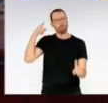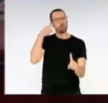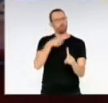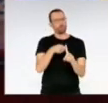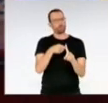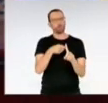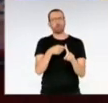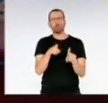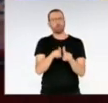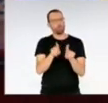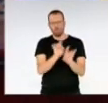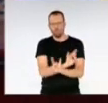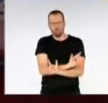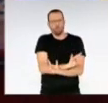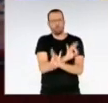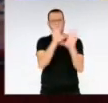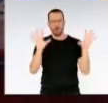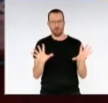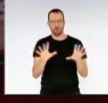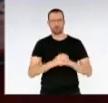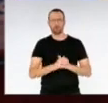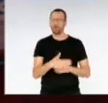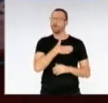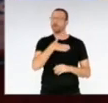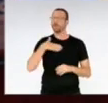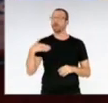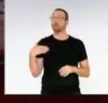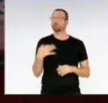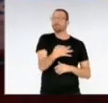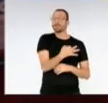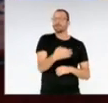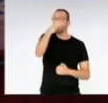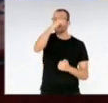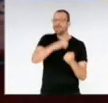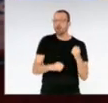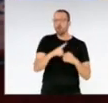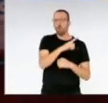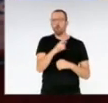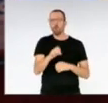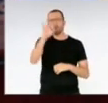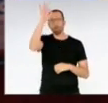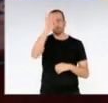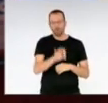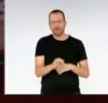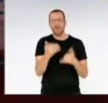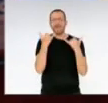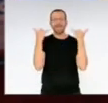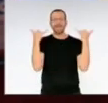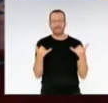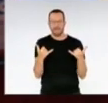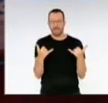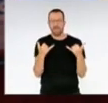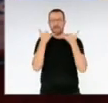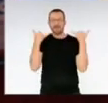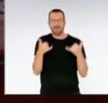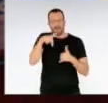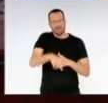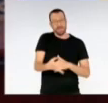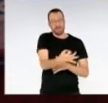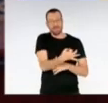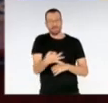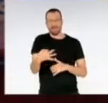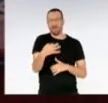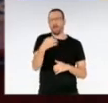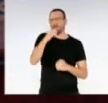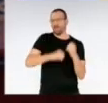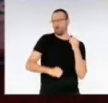no es discutible. Nosotros queremos que el Hierro sea 100% realmente, toda la energía que se produzca, que se consuma en esta isla